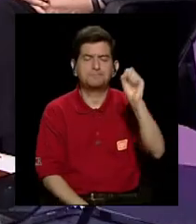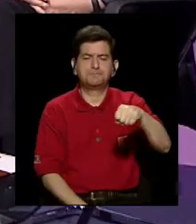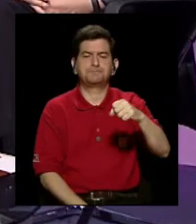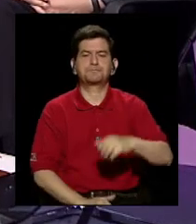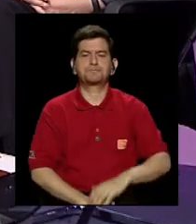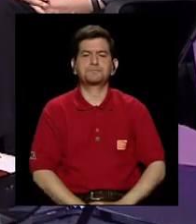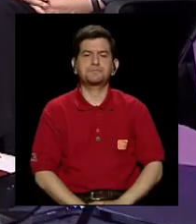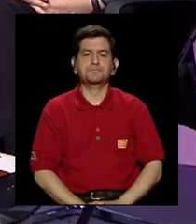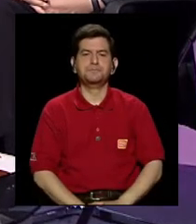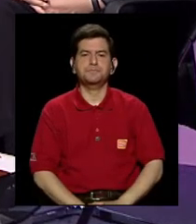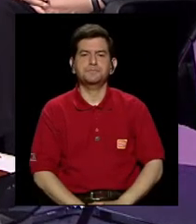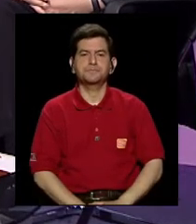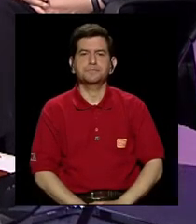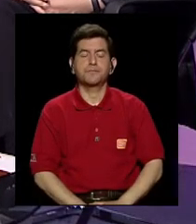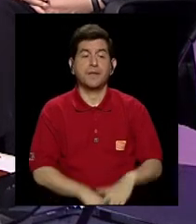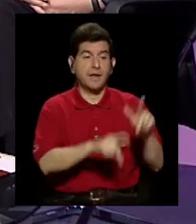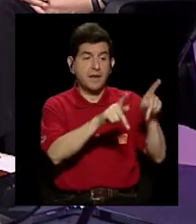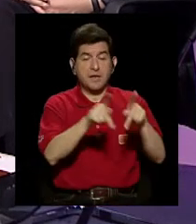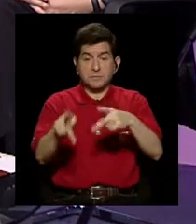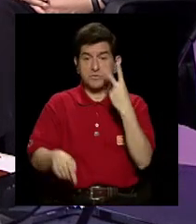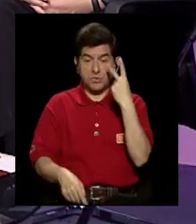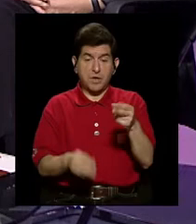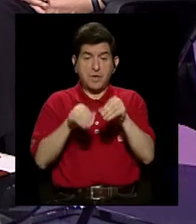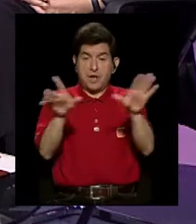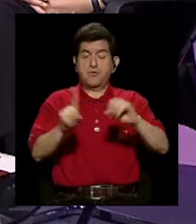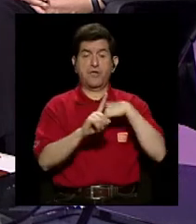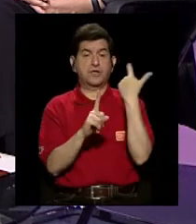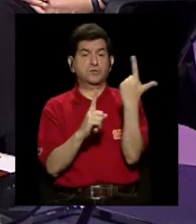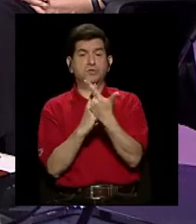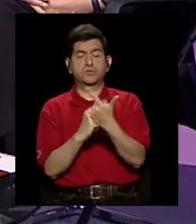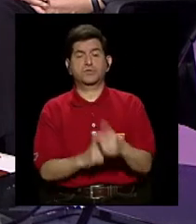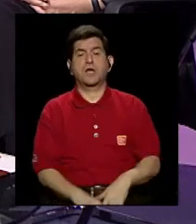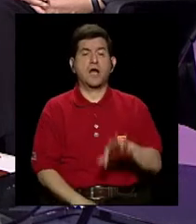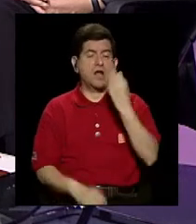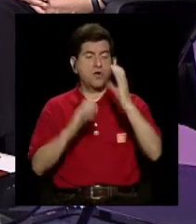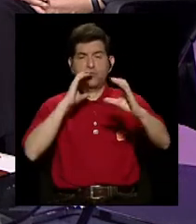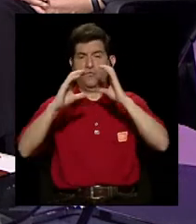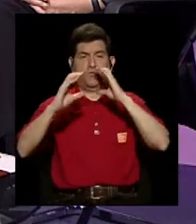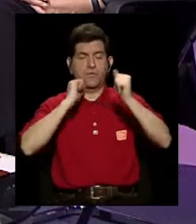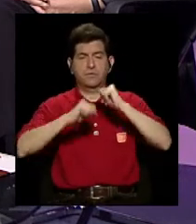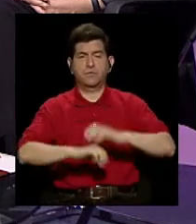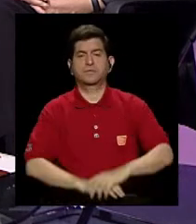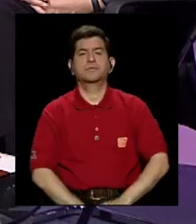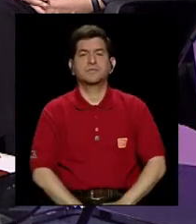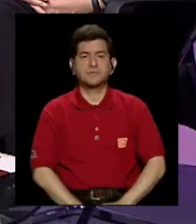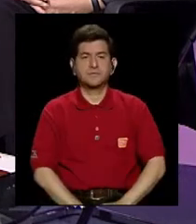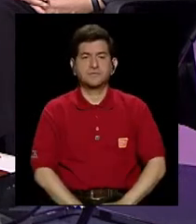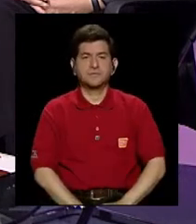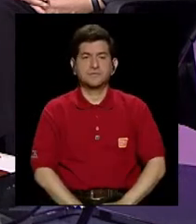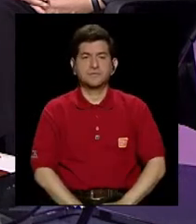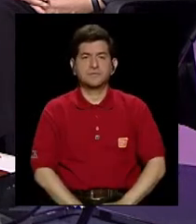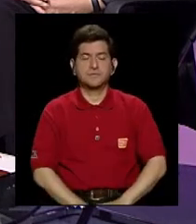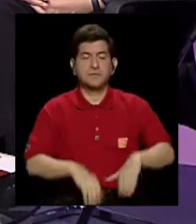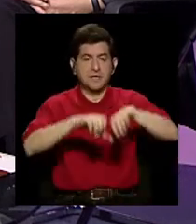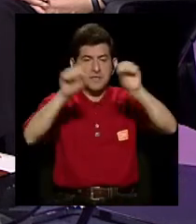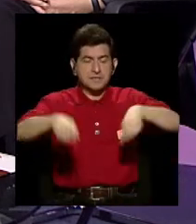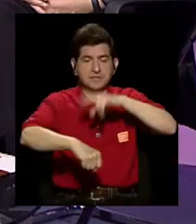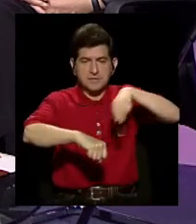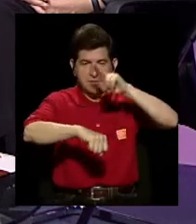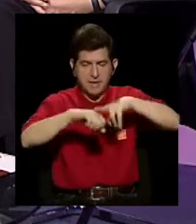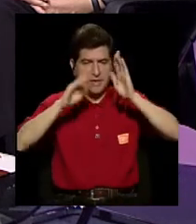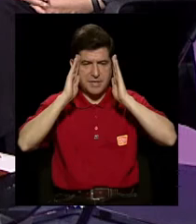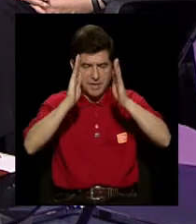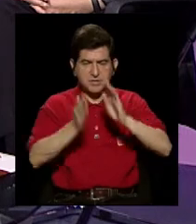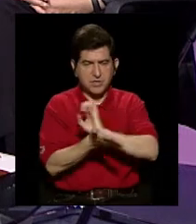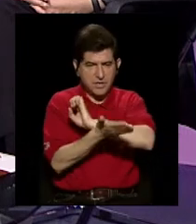Sí. 5 femicidios en marzo. La gente lo vio por redes sociales, por los medios de comunicación. El